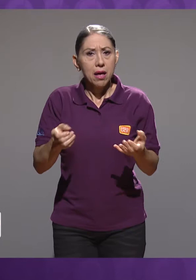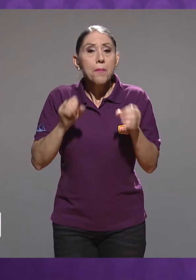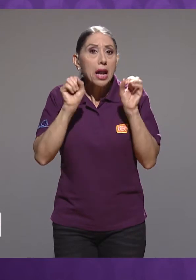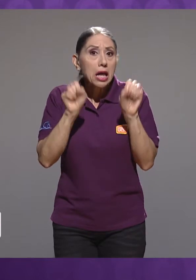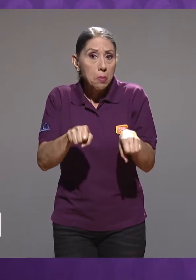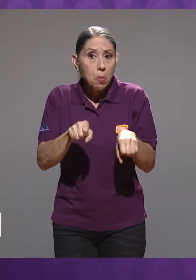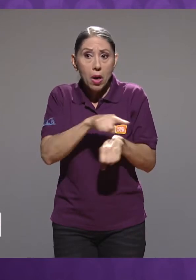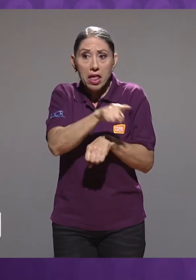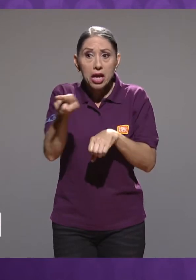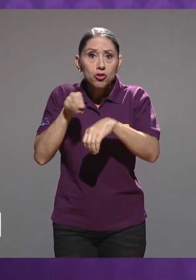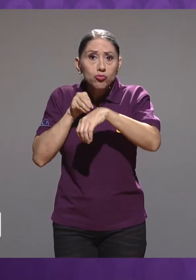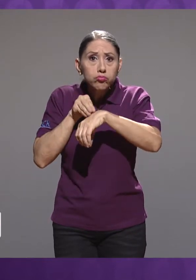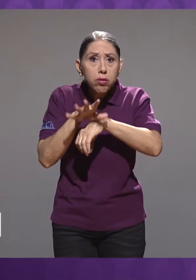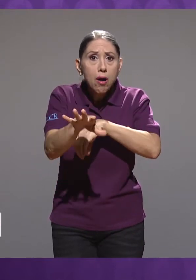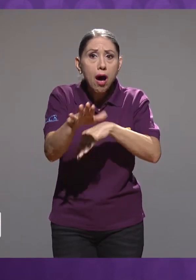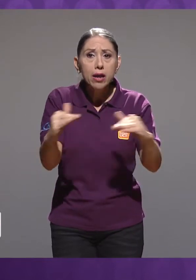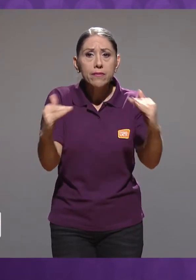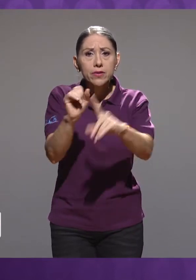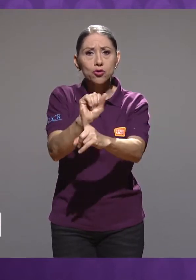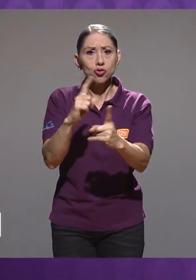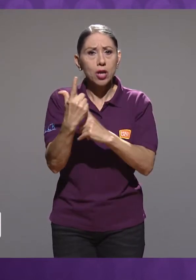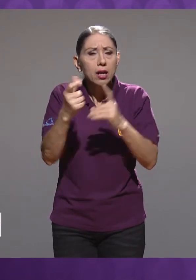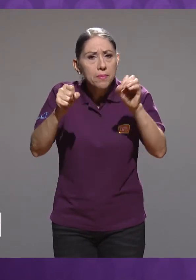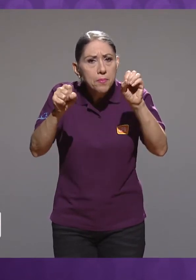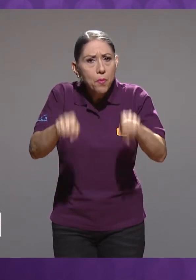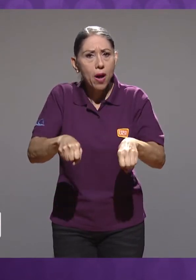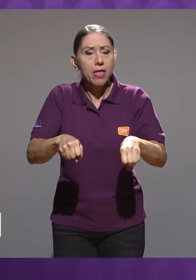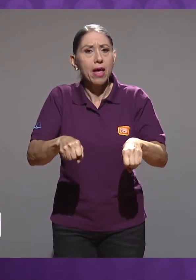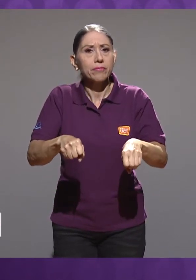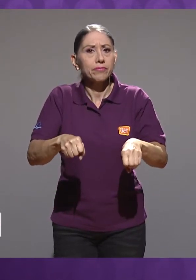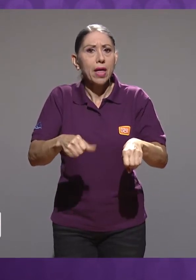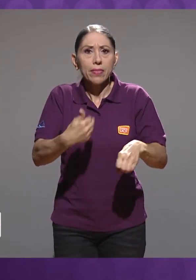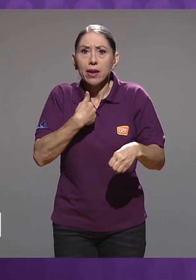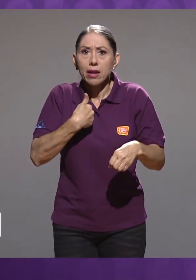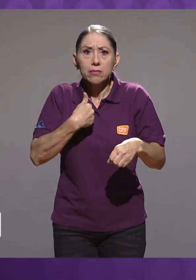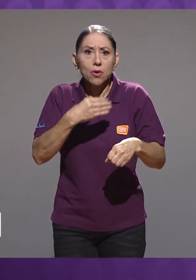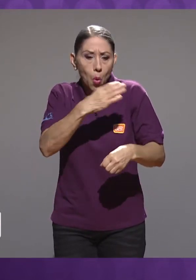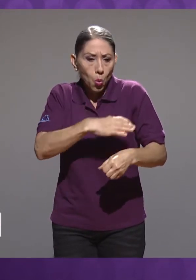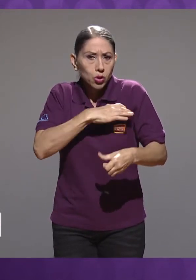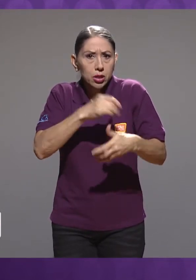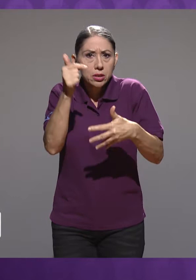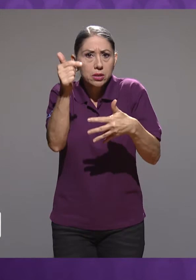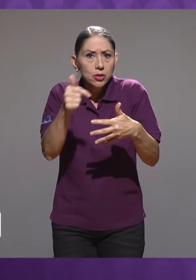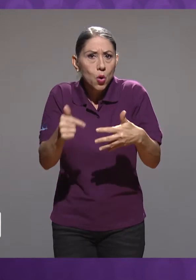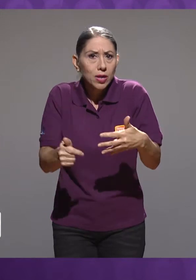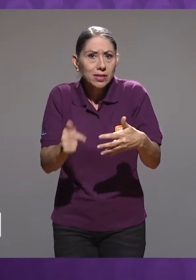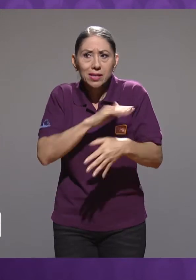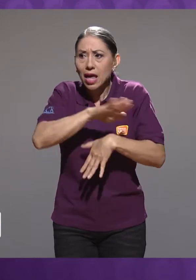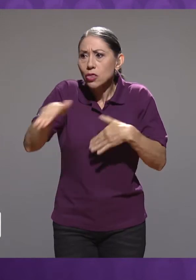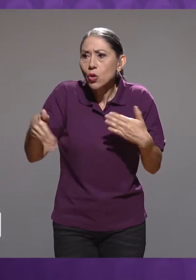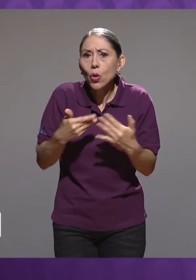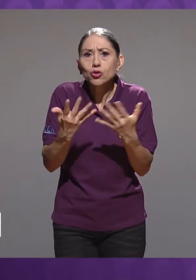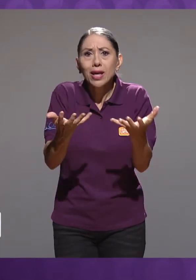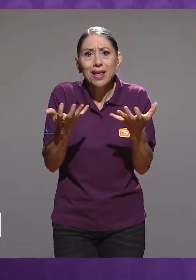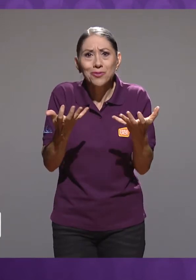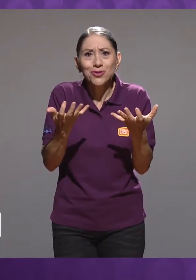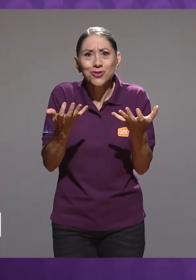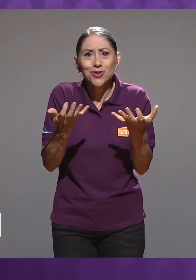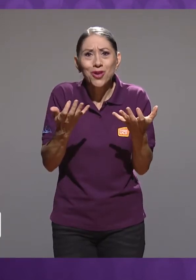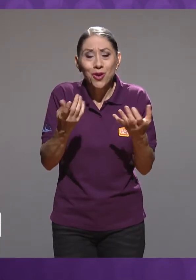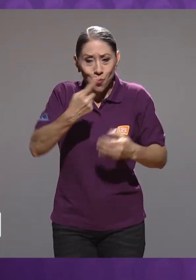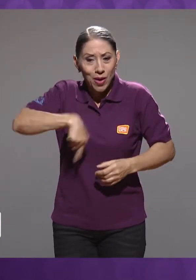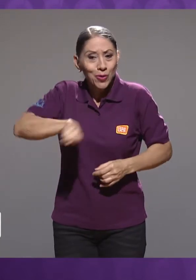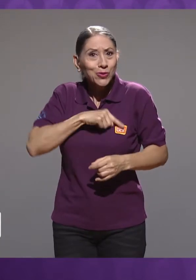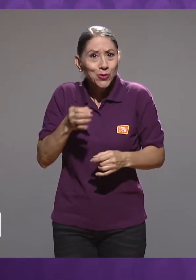incidir socialmente y se puedan crear las condiciones que todos esperamos en las que podamos ser atendidos